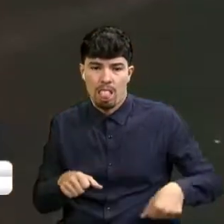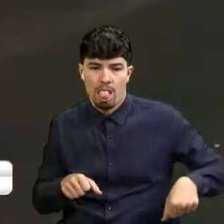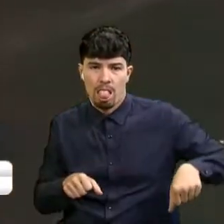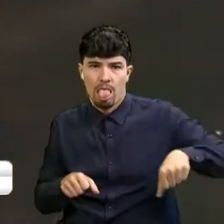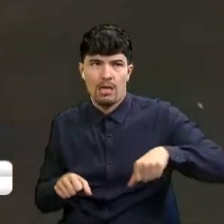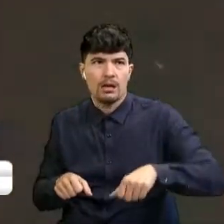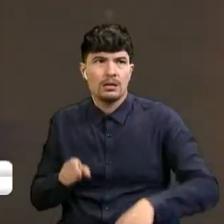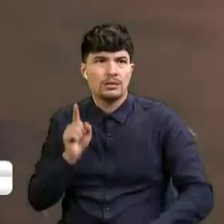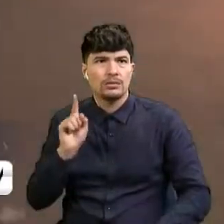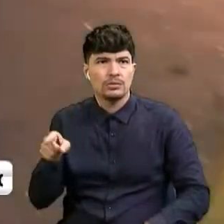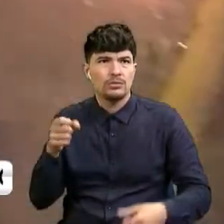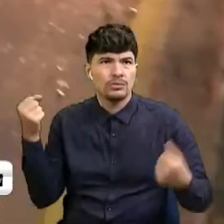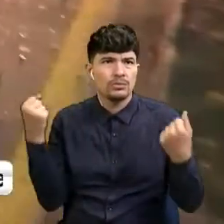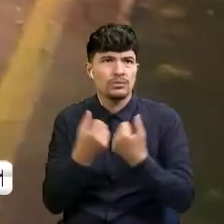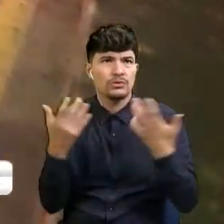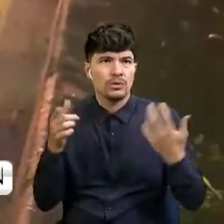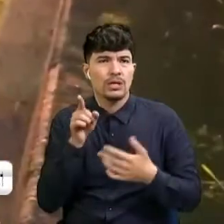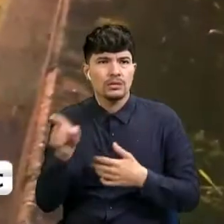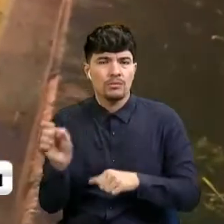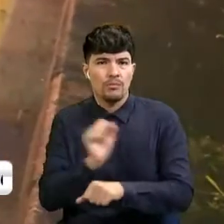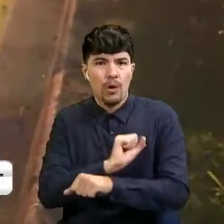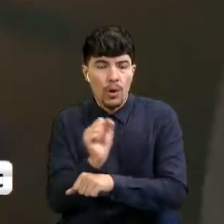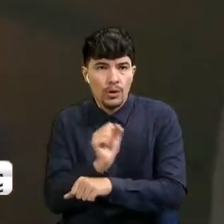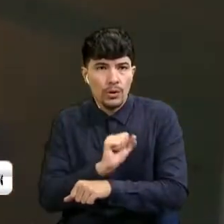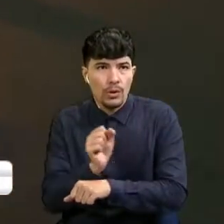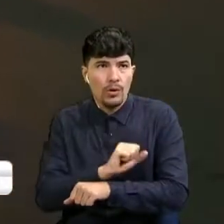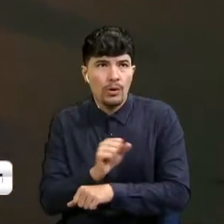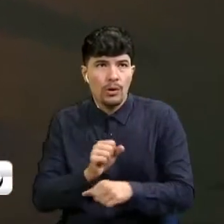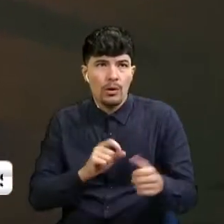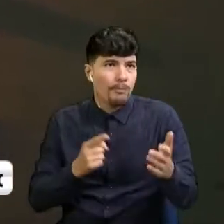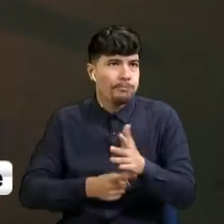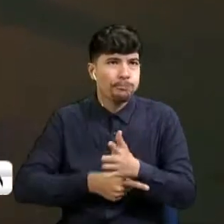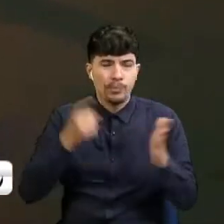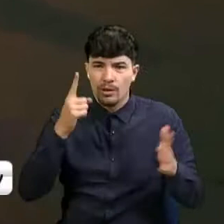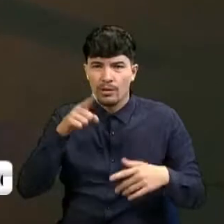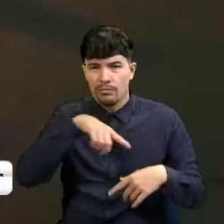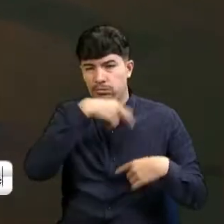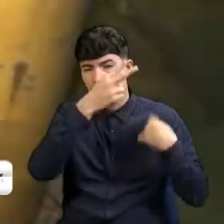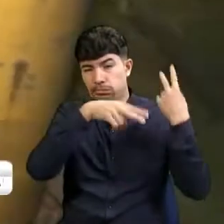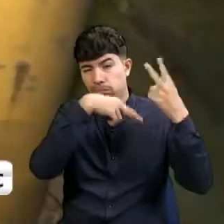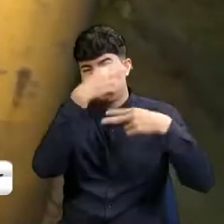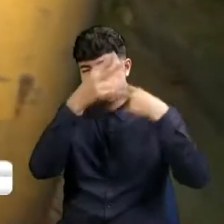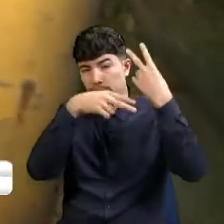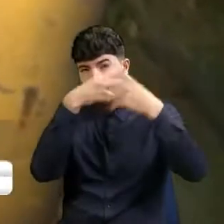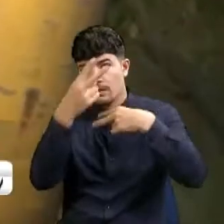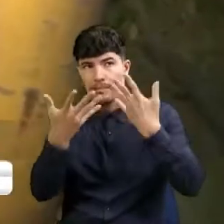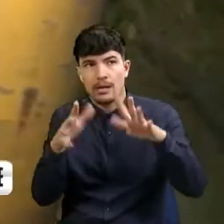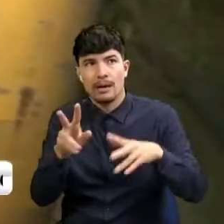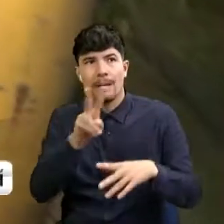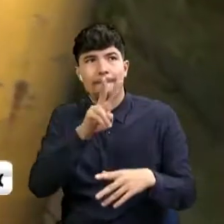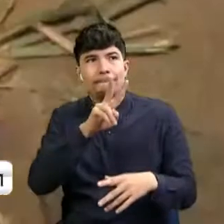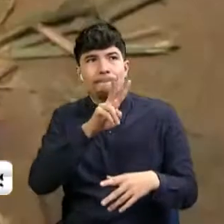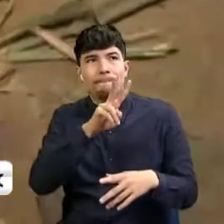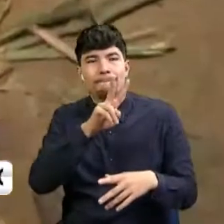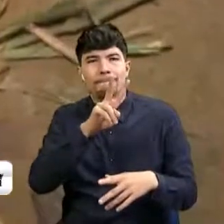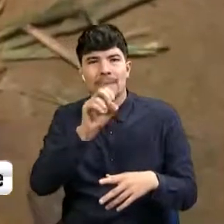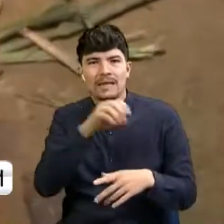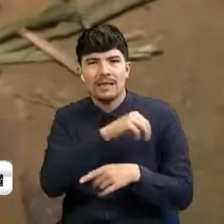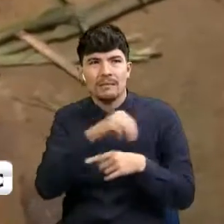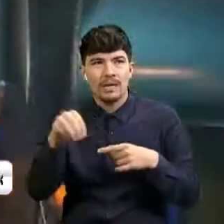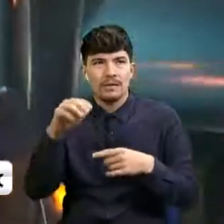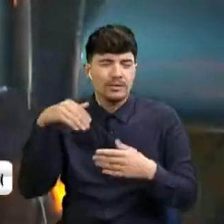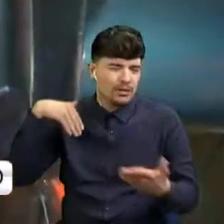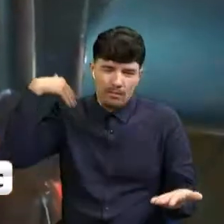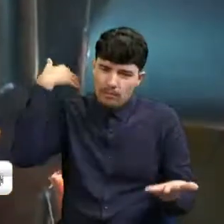contravía. El choque hace que el conductor de la motocicleta salga disparado por el aire aproximadamente 20 metros para caer de